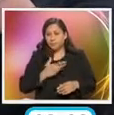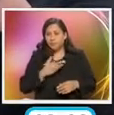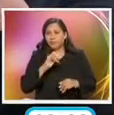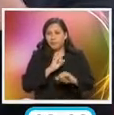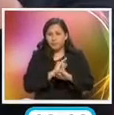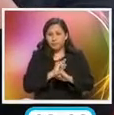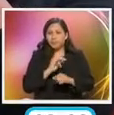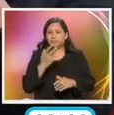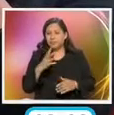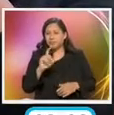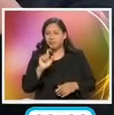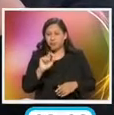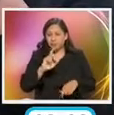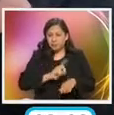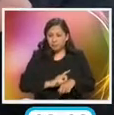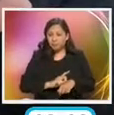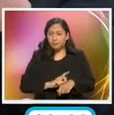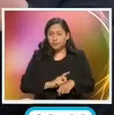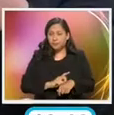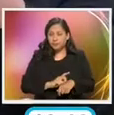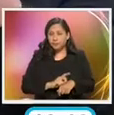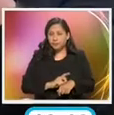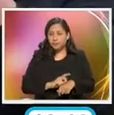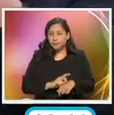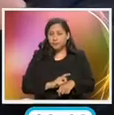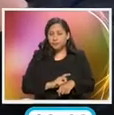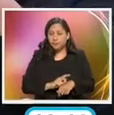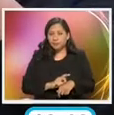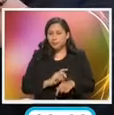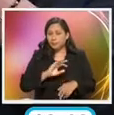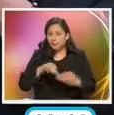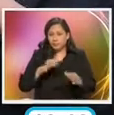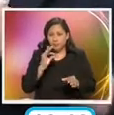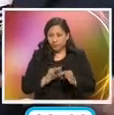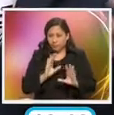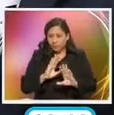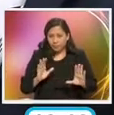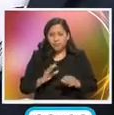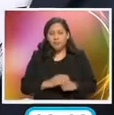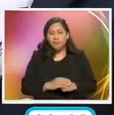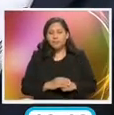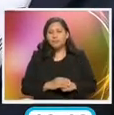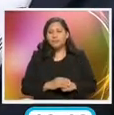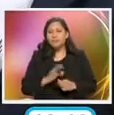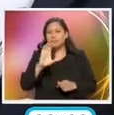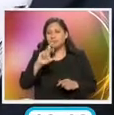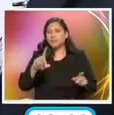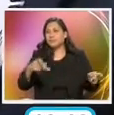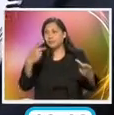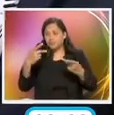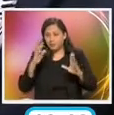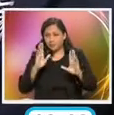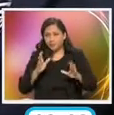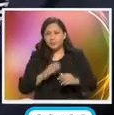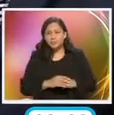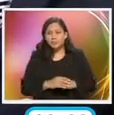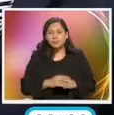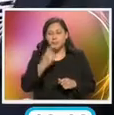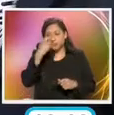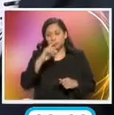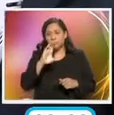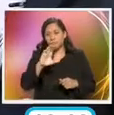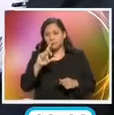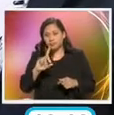en aproximadamente 20 días. Entonces O sea, ya está preparado todo. Ya la salida del disco nuevo, también para